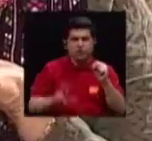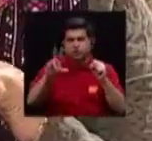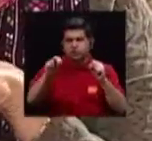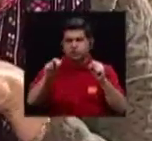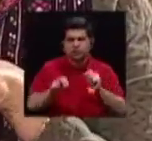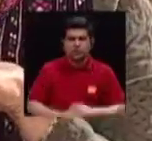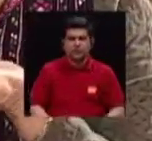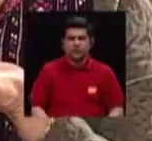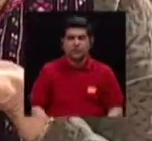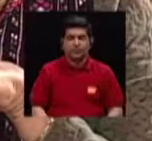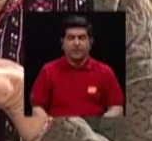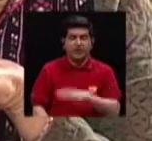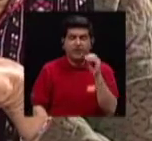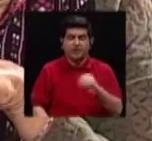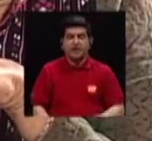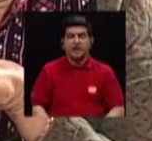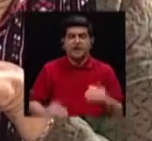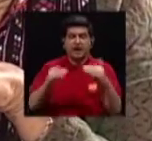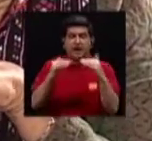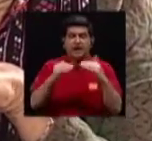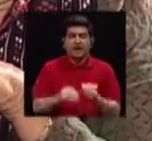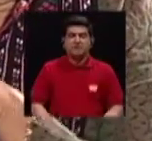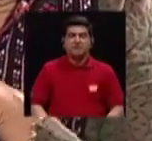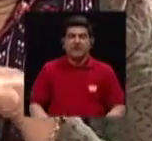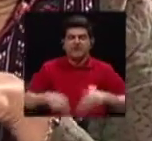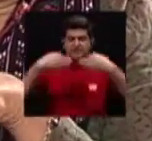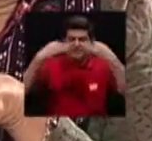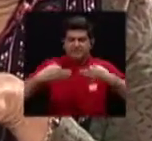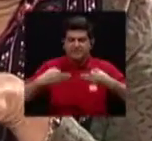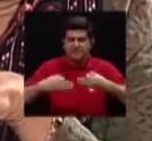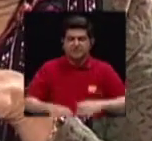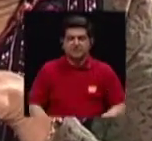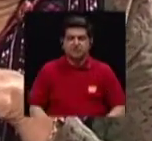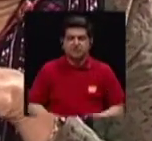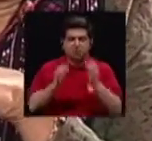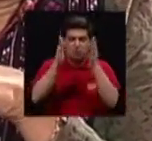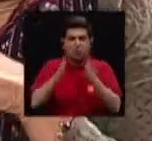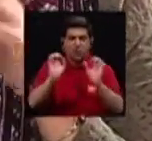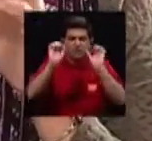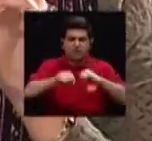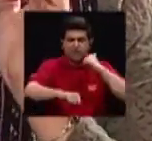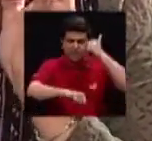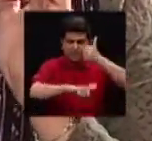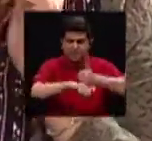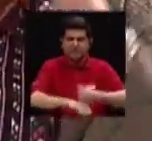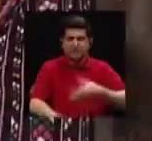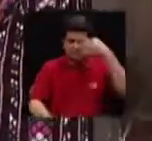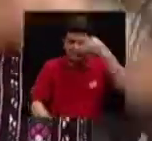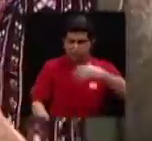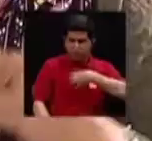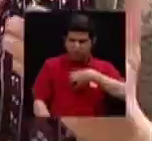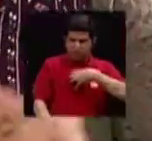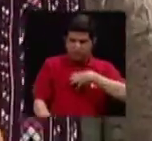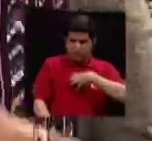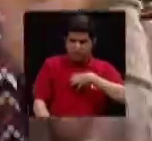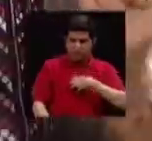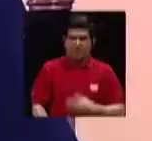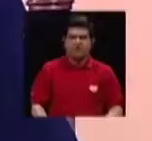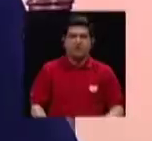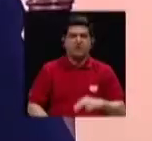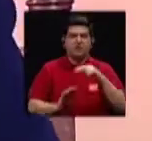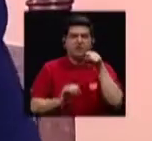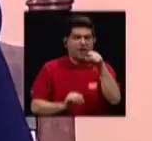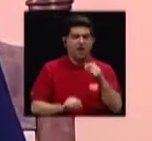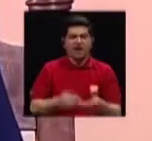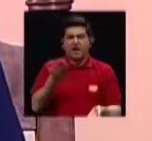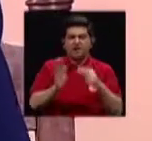el nivel de discrecionalidad que tienen los jueces y las juezas para fijar la pensión es... ¿Qué parámetros hay como para